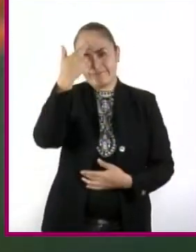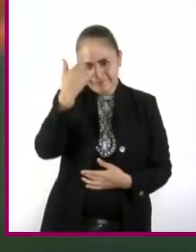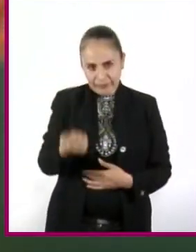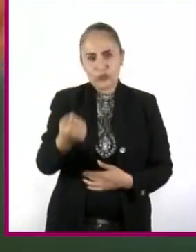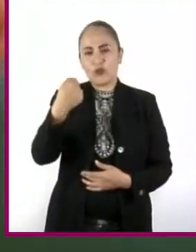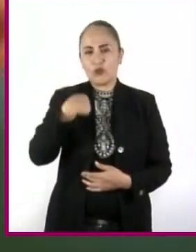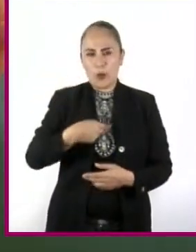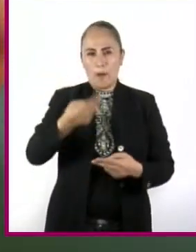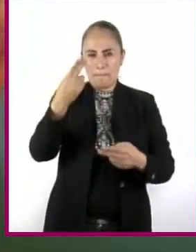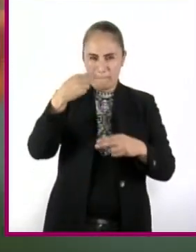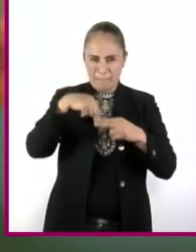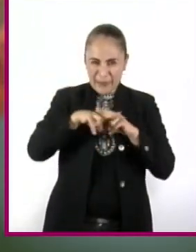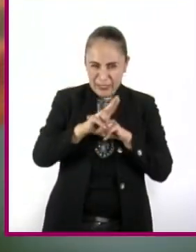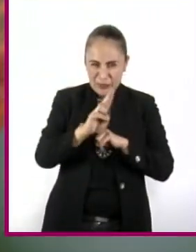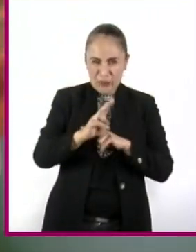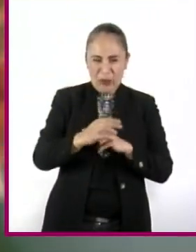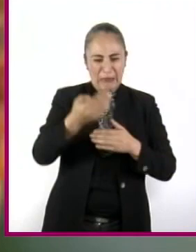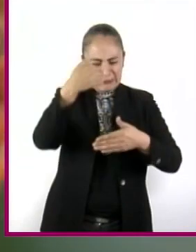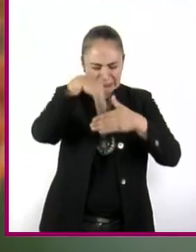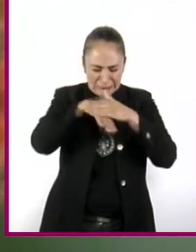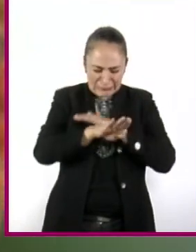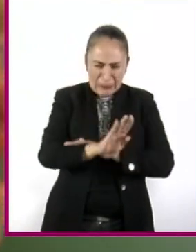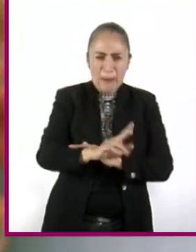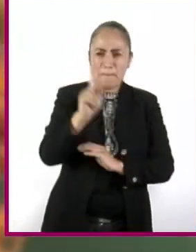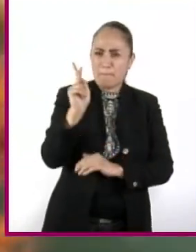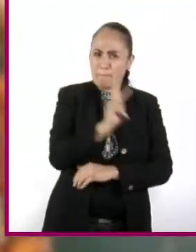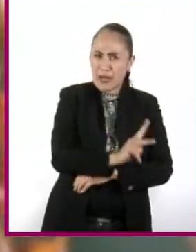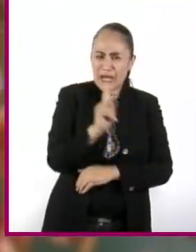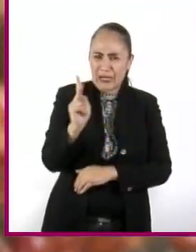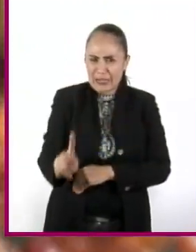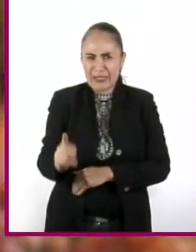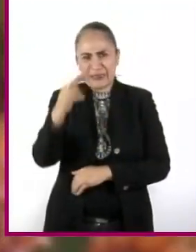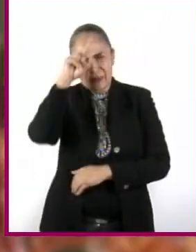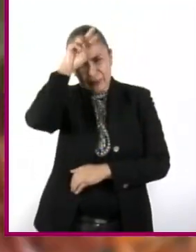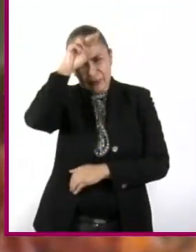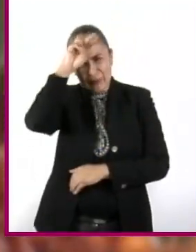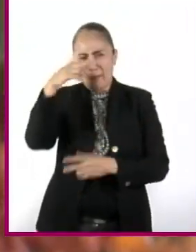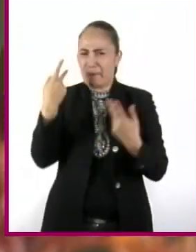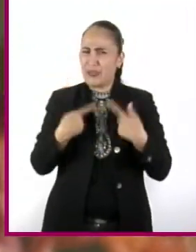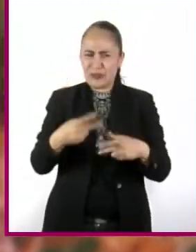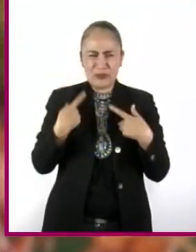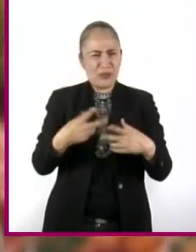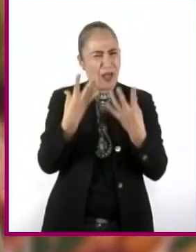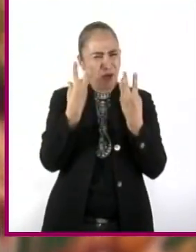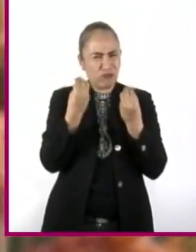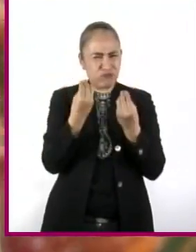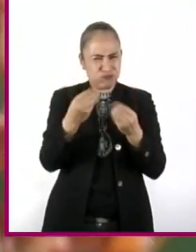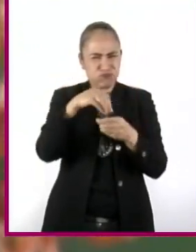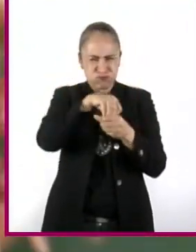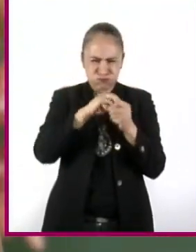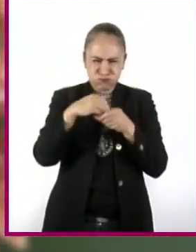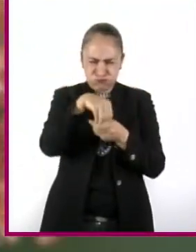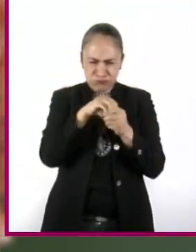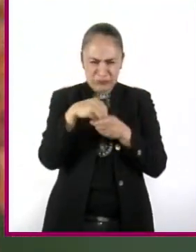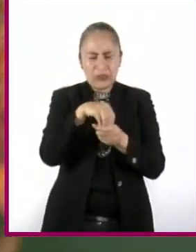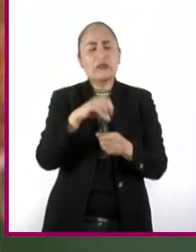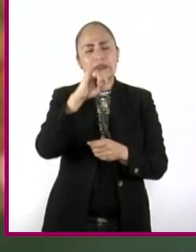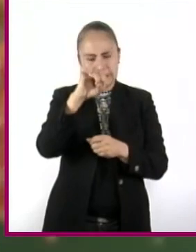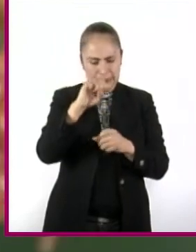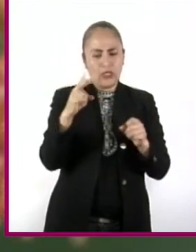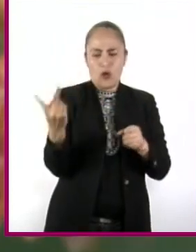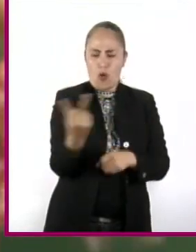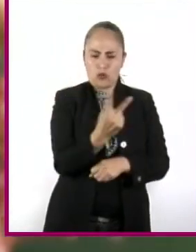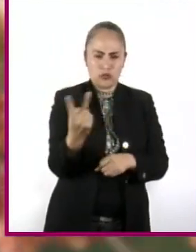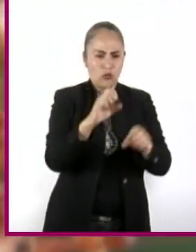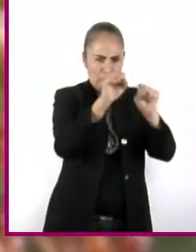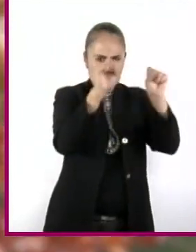entré al metro y pensé que parecía un hormiguero por tanta gente y los túneles. Pero claro, ambos son sistemas complejos.